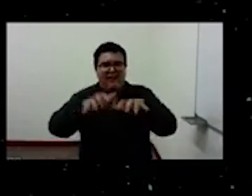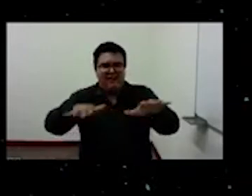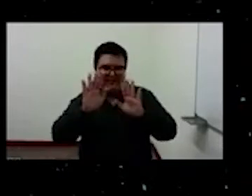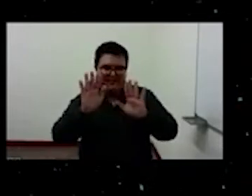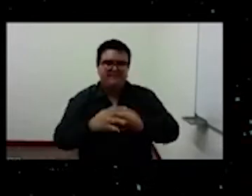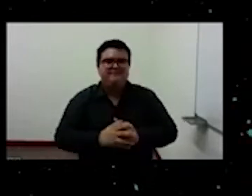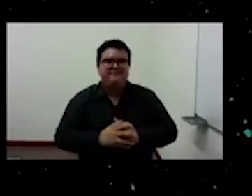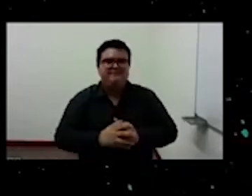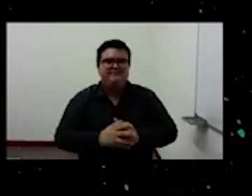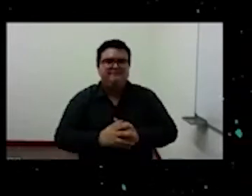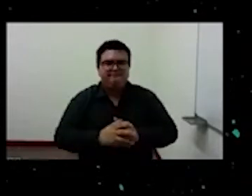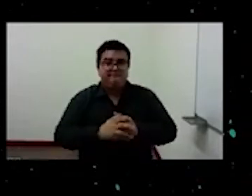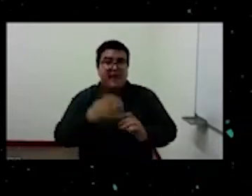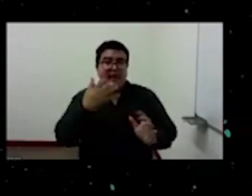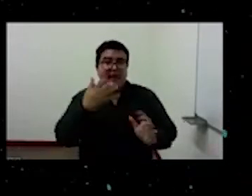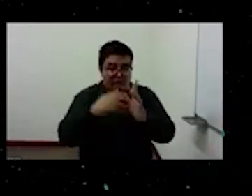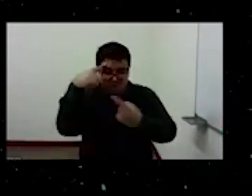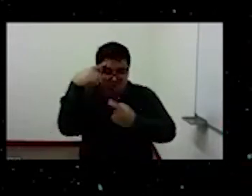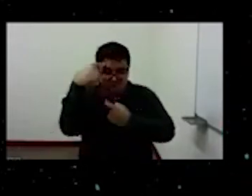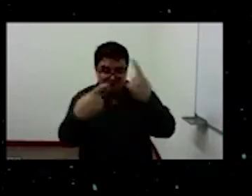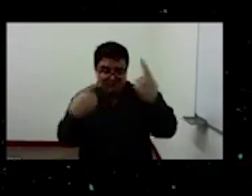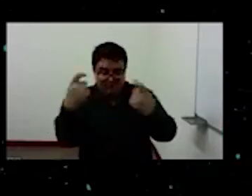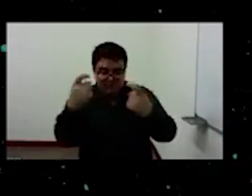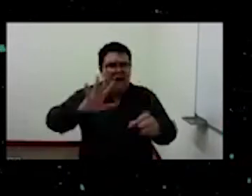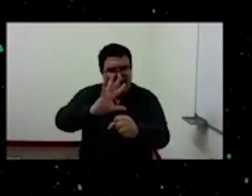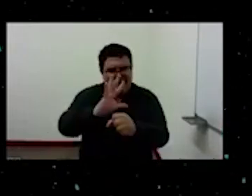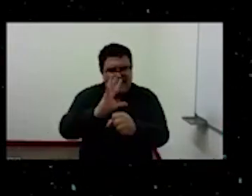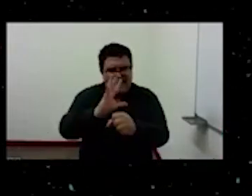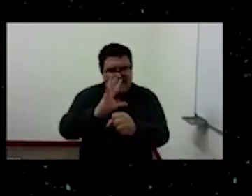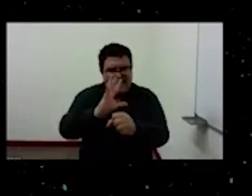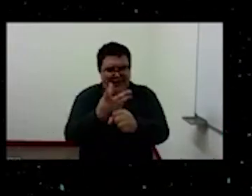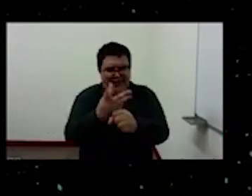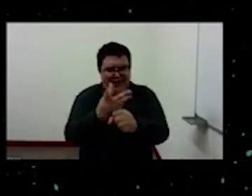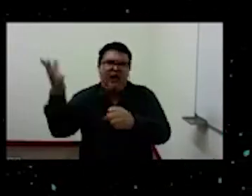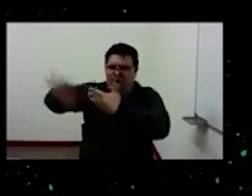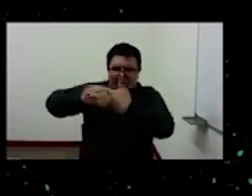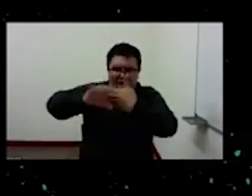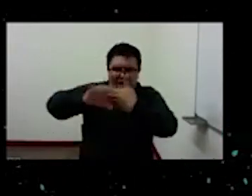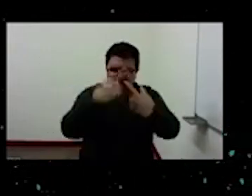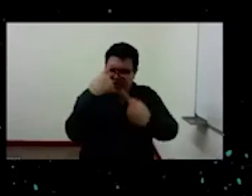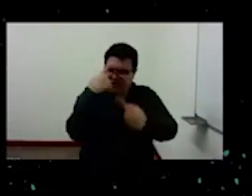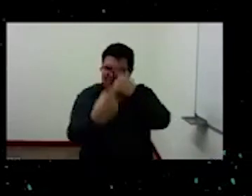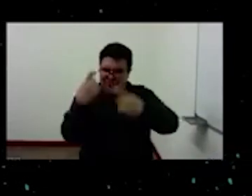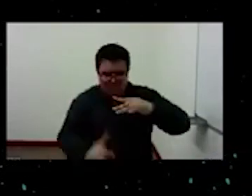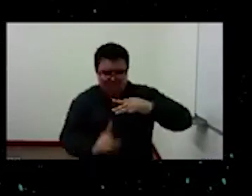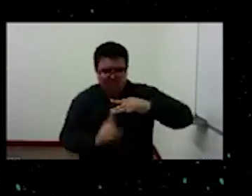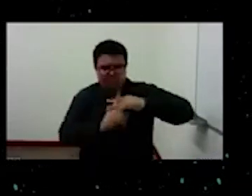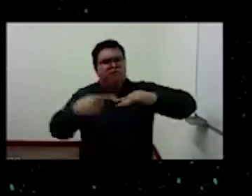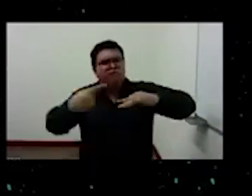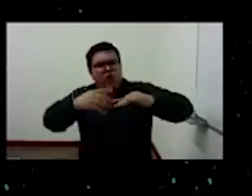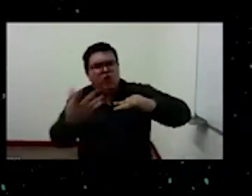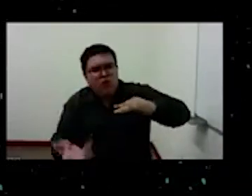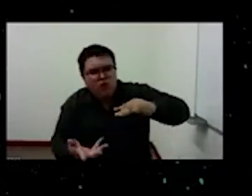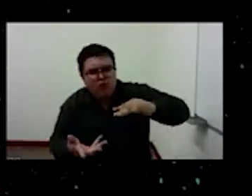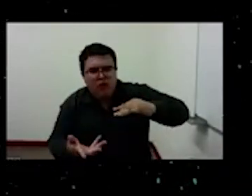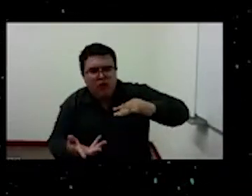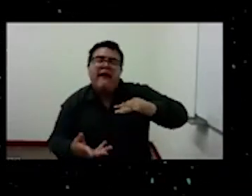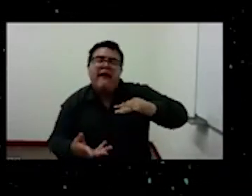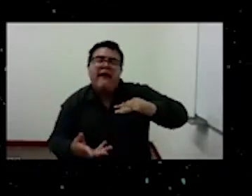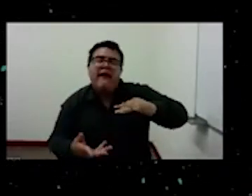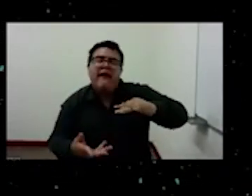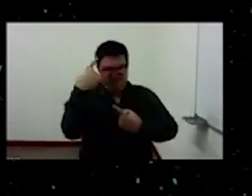El principio de representación en el arte ha sido una patraña inventada por la razón, que no entiende al